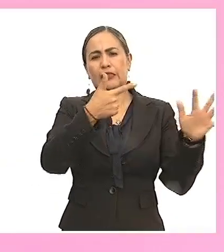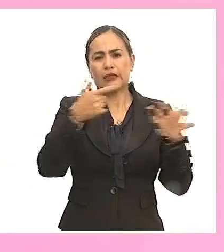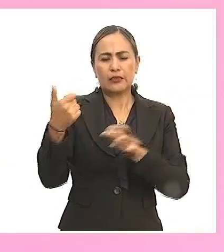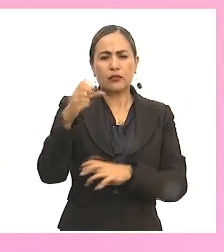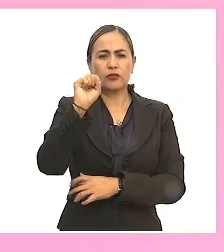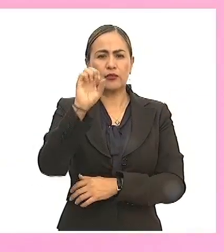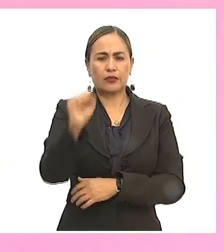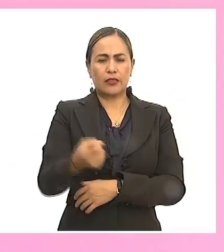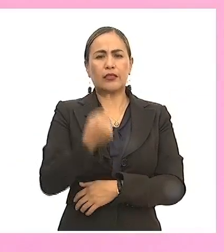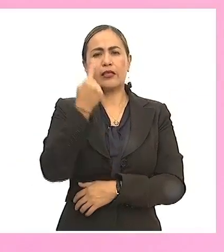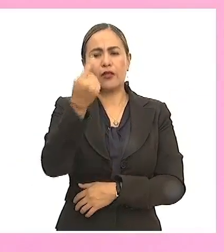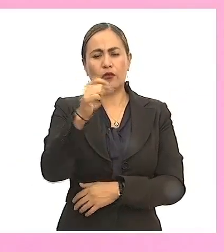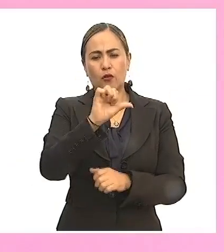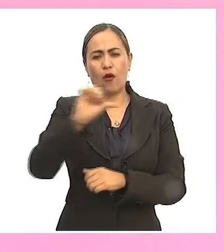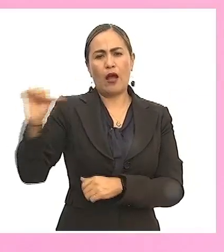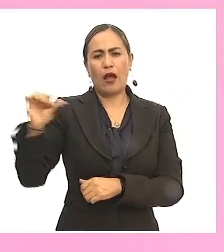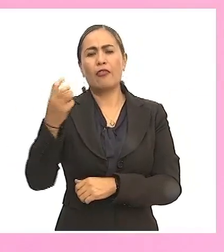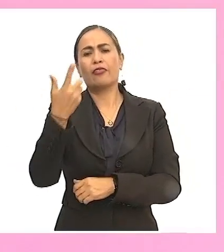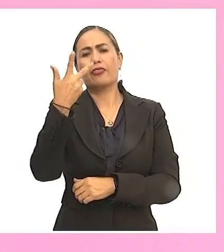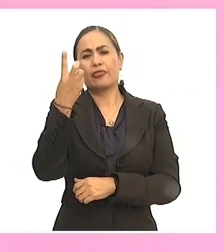3.761 a